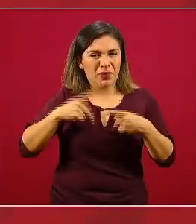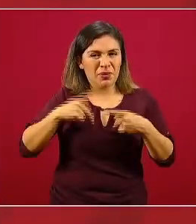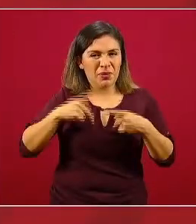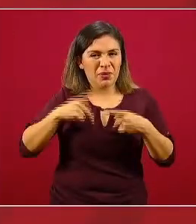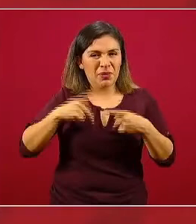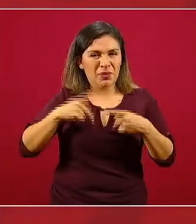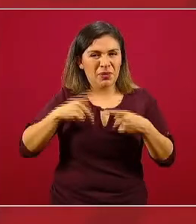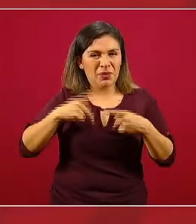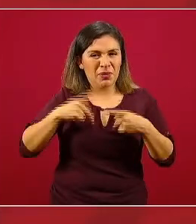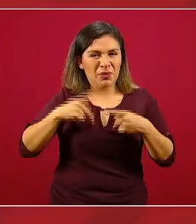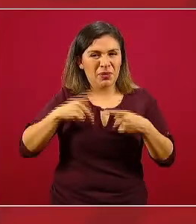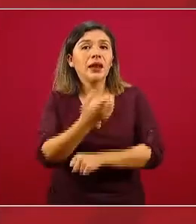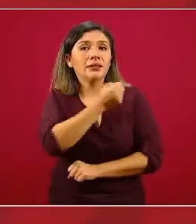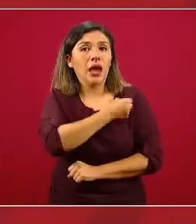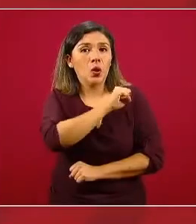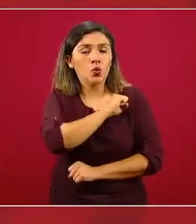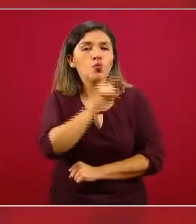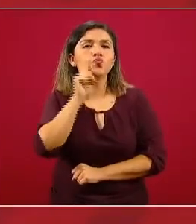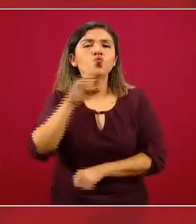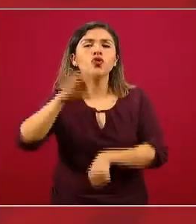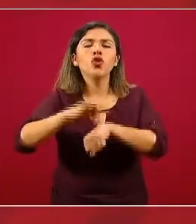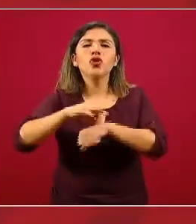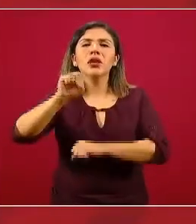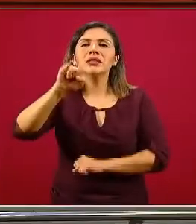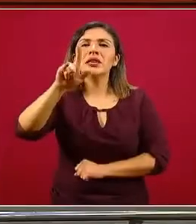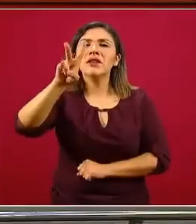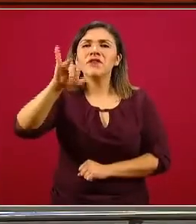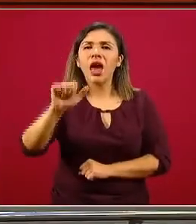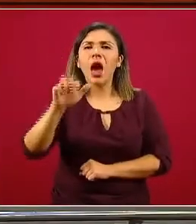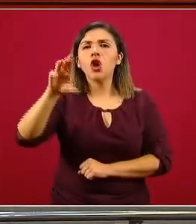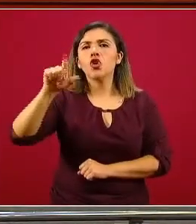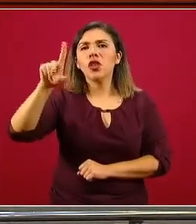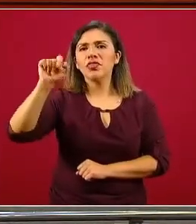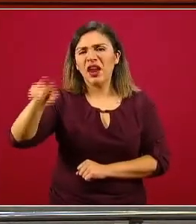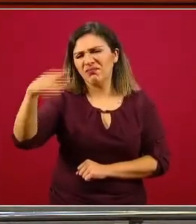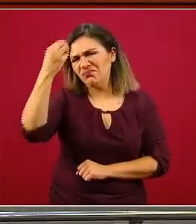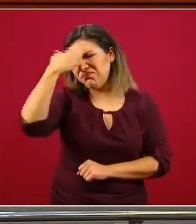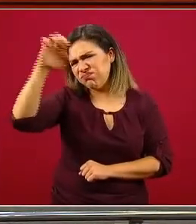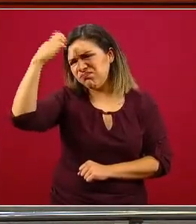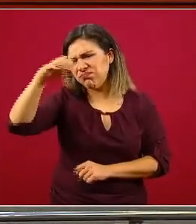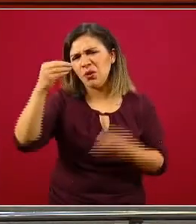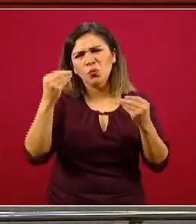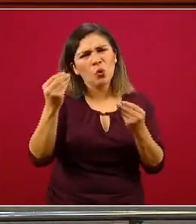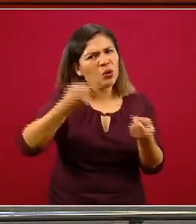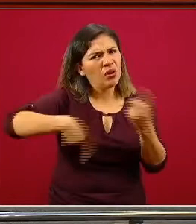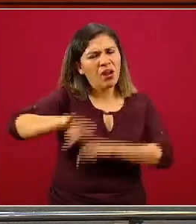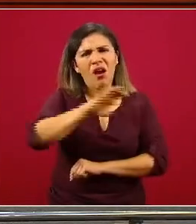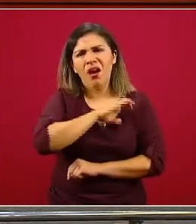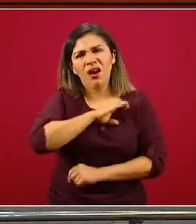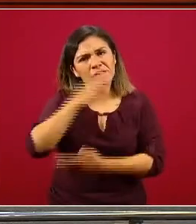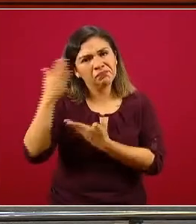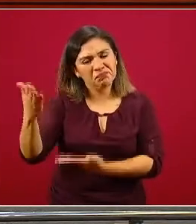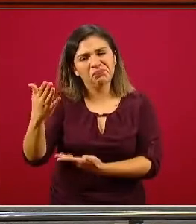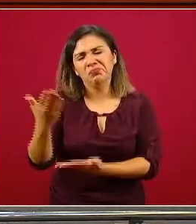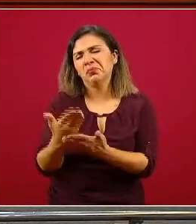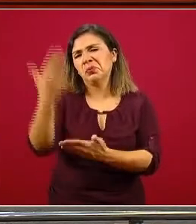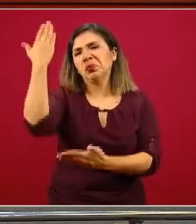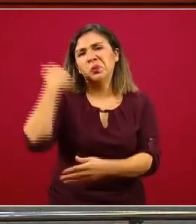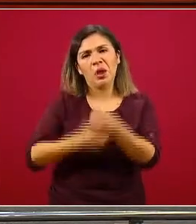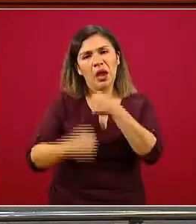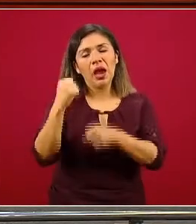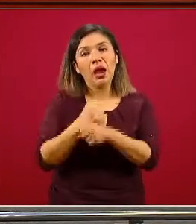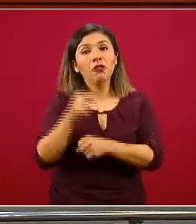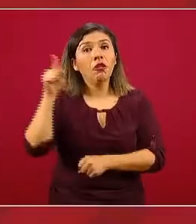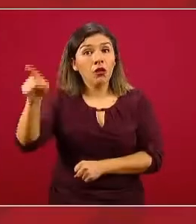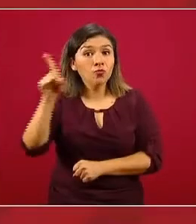y también a la secretaria de Salud, la doctora Silvia Roldán, quien es una experta en salud pública muy querida en la comunidad desde hace mucho tiempo,